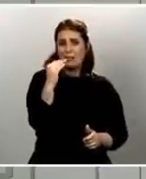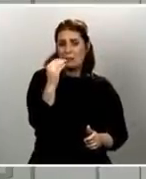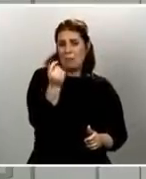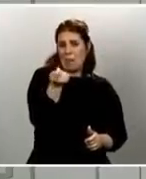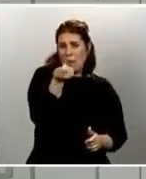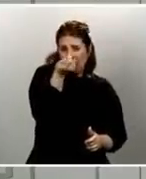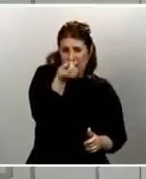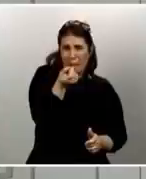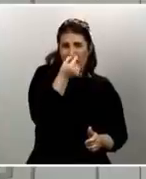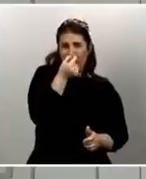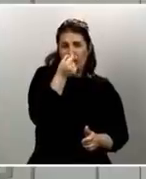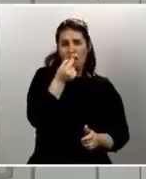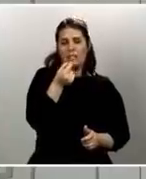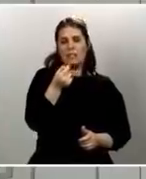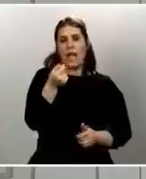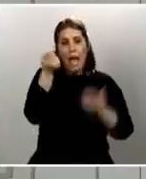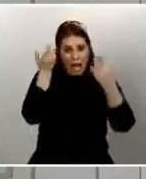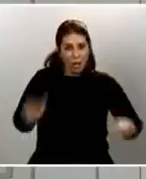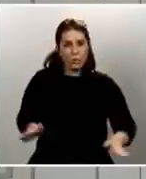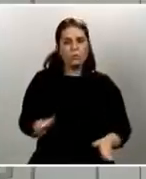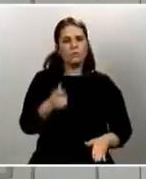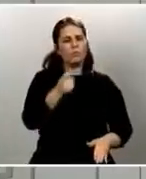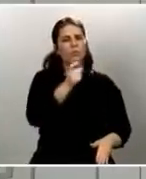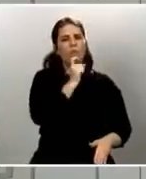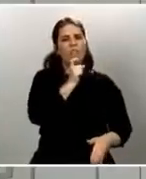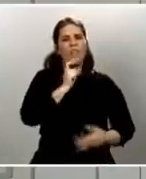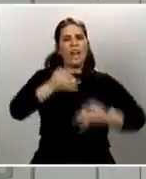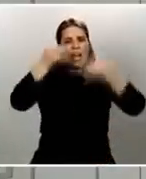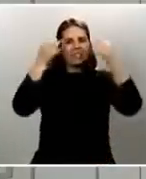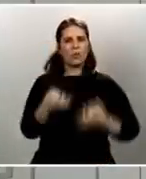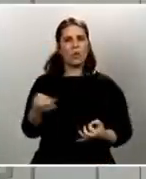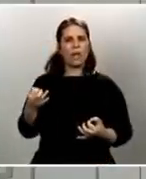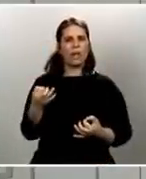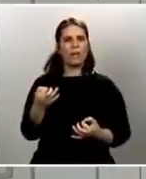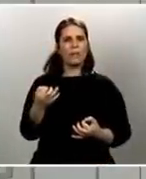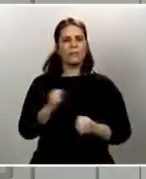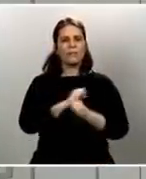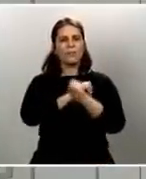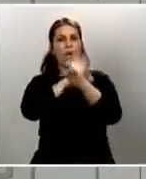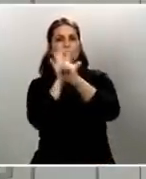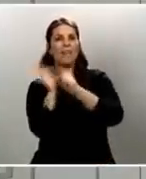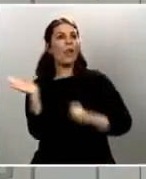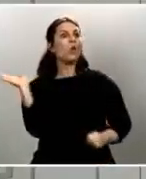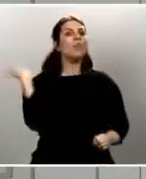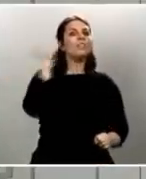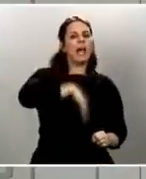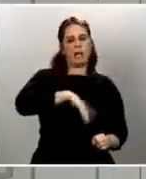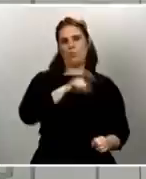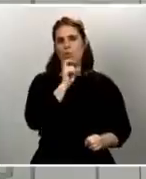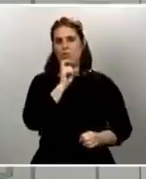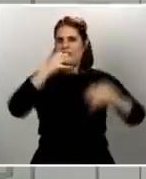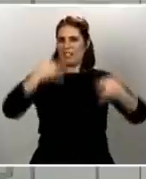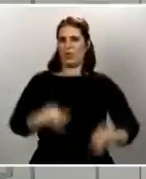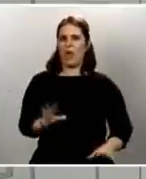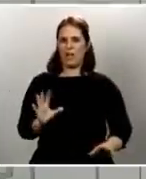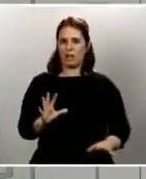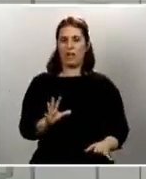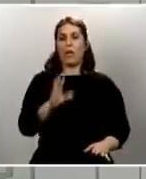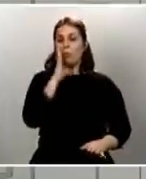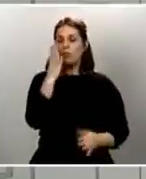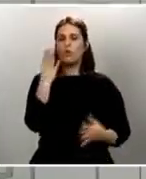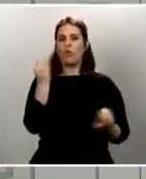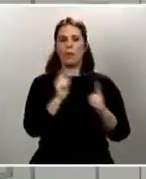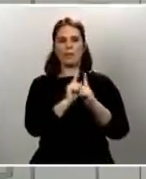é difícil que podamos asegurar que o virus non está aí. Por tanto, os sistemas de violencia teñen que mantenerse. A relación con os grupos